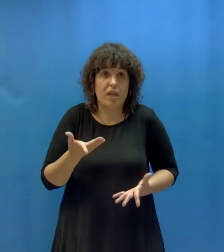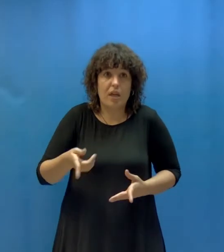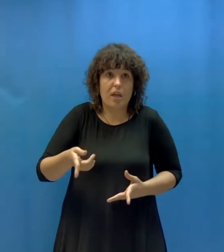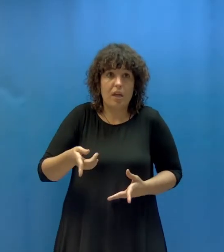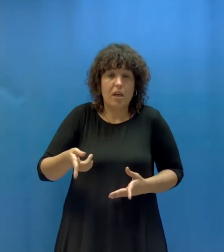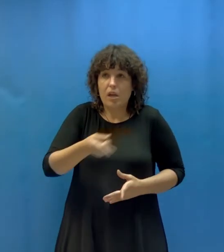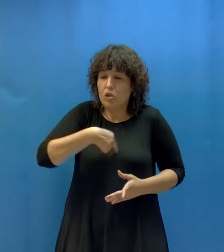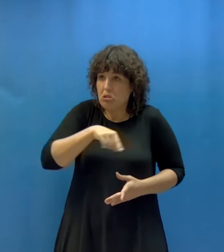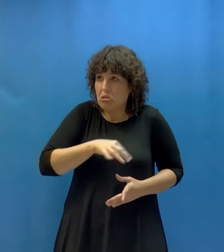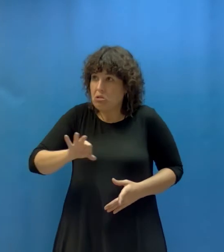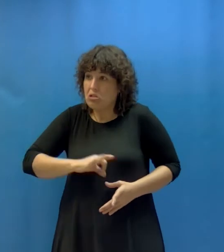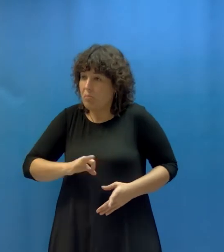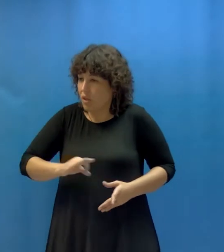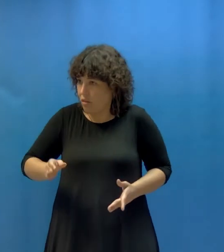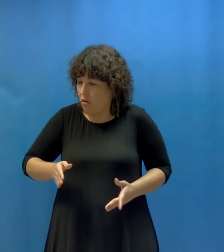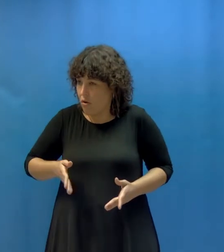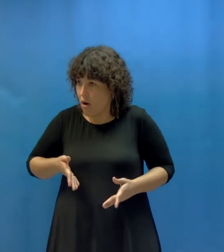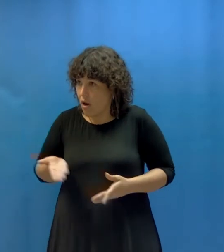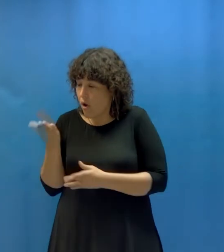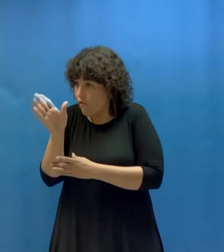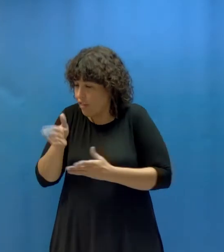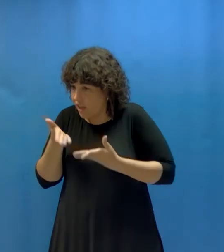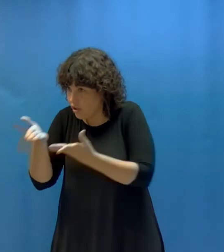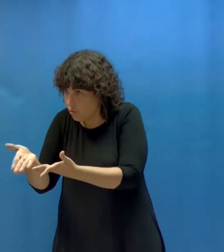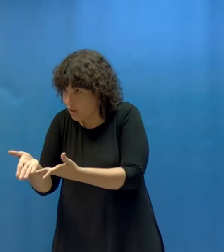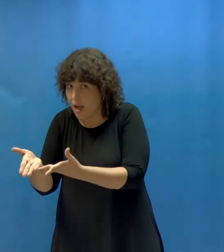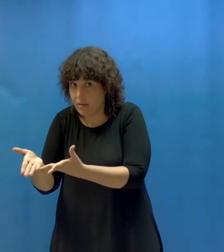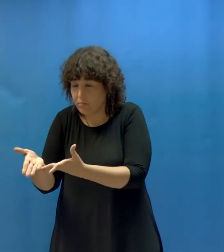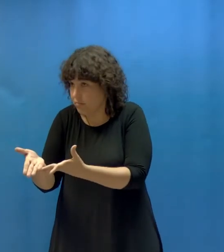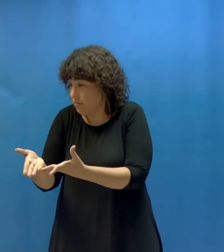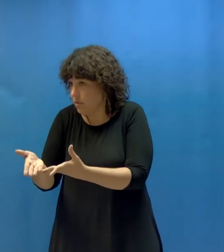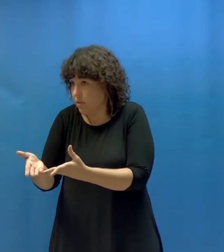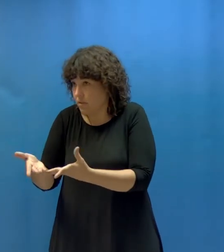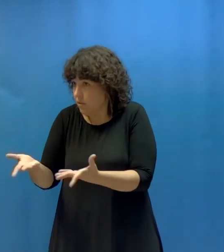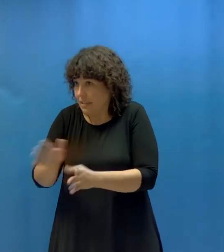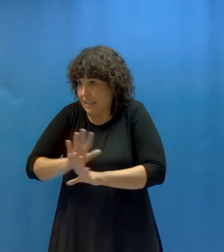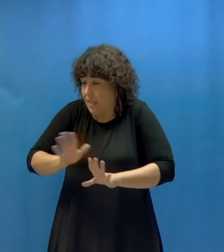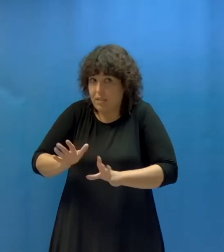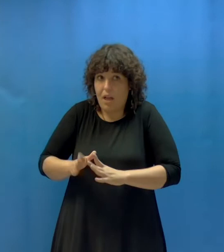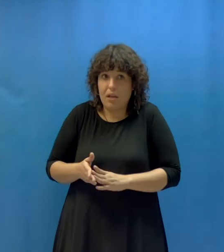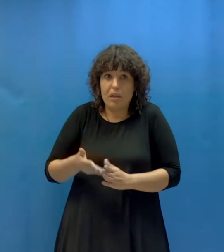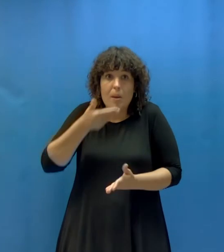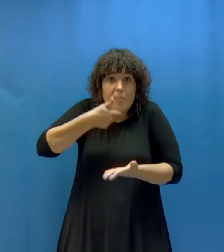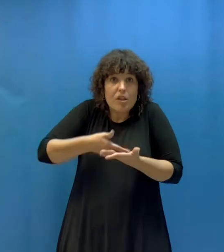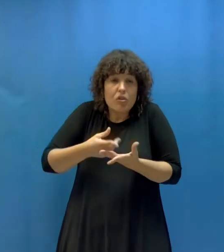de la Diputación, como tienen que hacer dos instituciones por el bien de la ciudadanía y ya está. ¿Vale? ¿Más ruegos y preguntas?